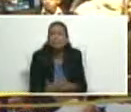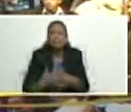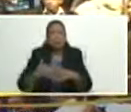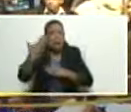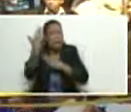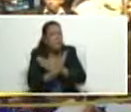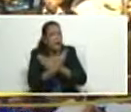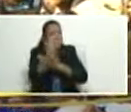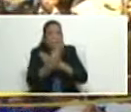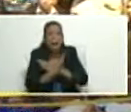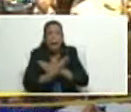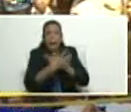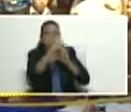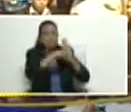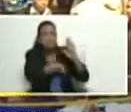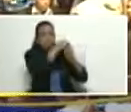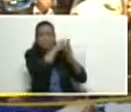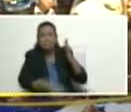sanciones,